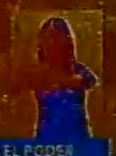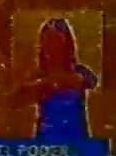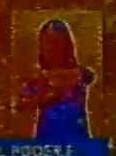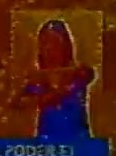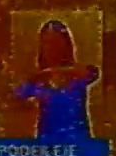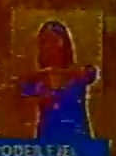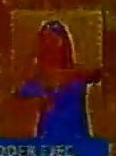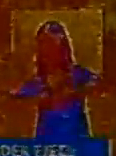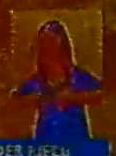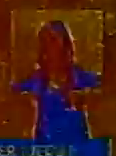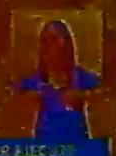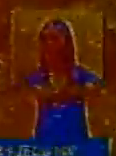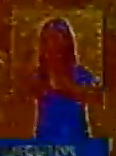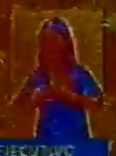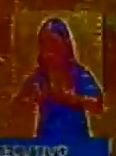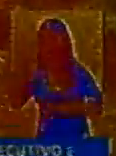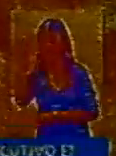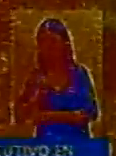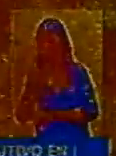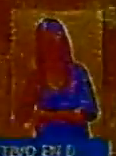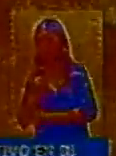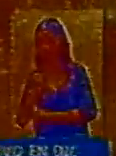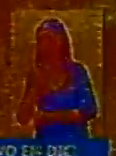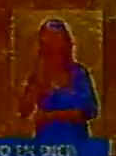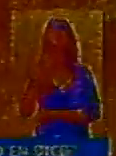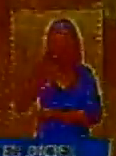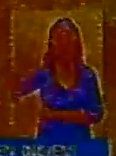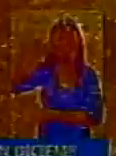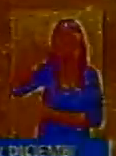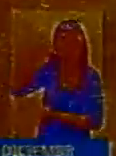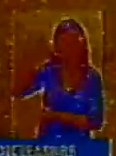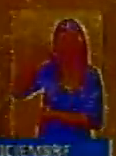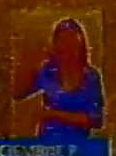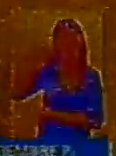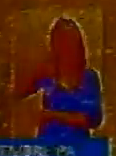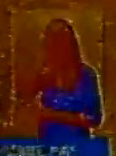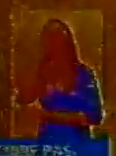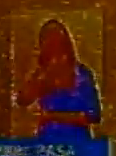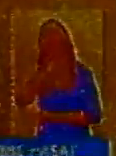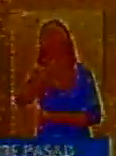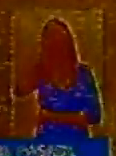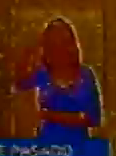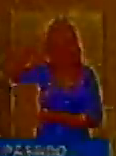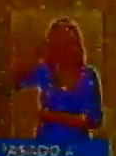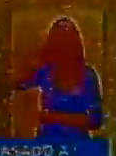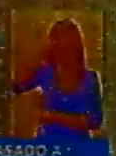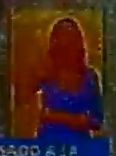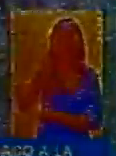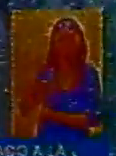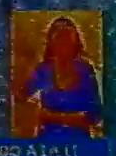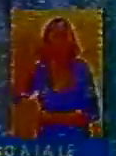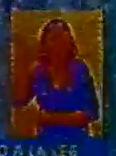¿Y usted ya hizo los reclamos, agua de los Andes? No, quería hablar y llamo por teléfono